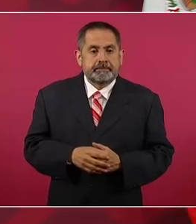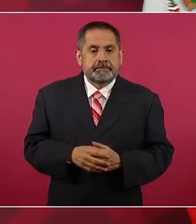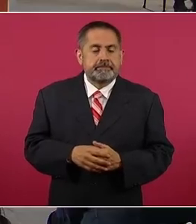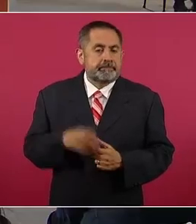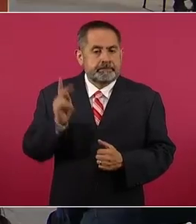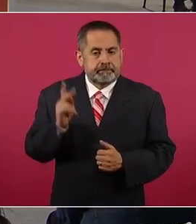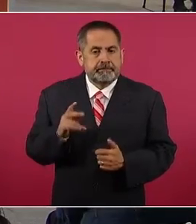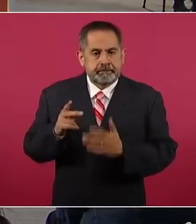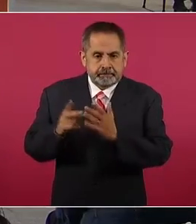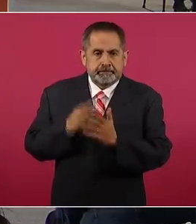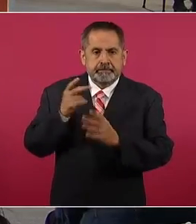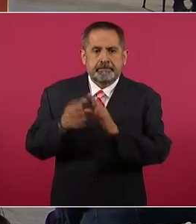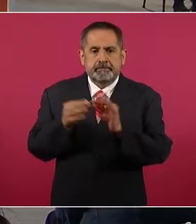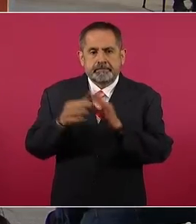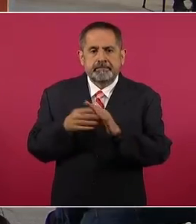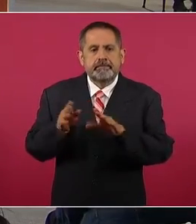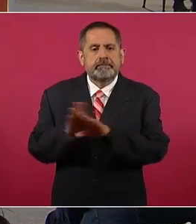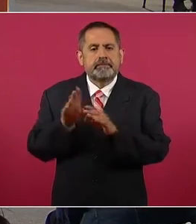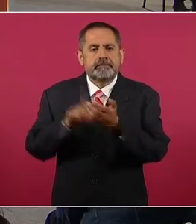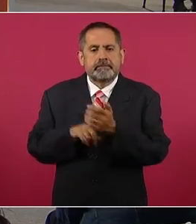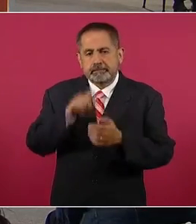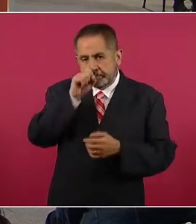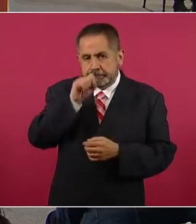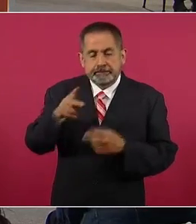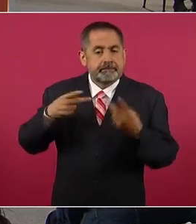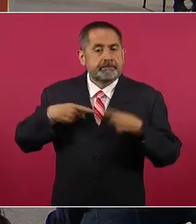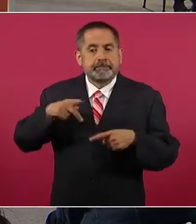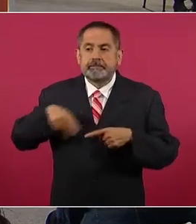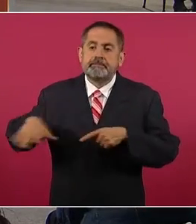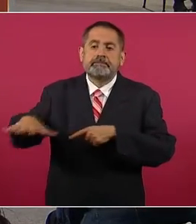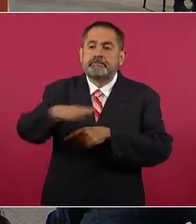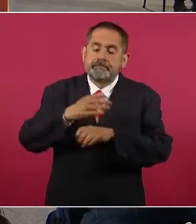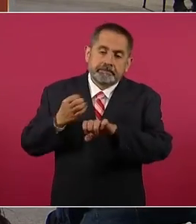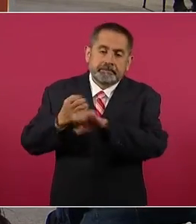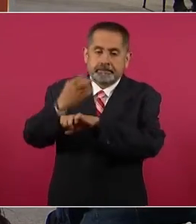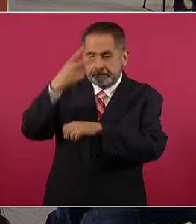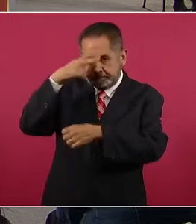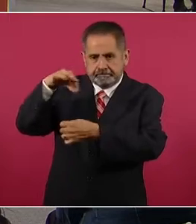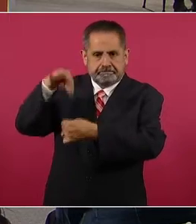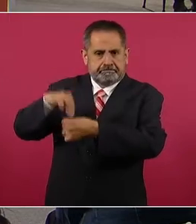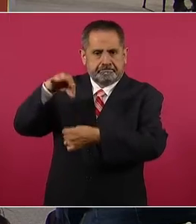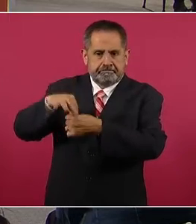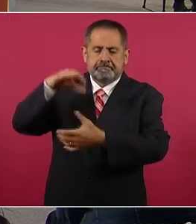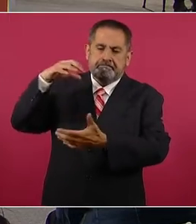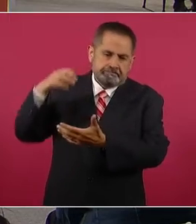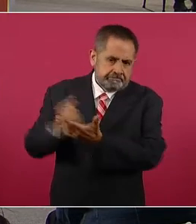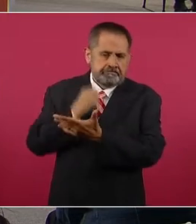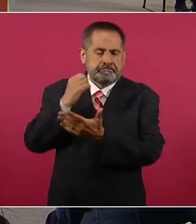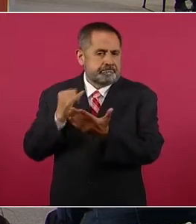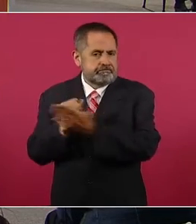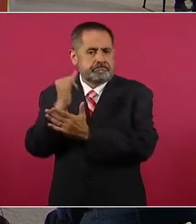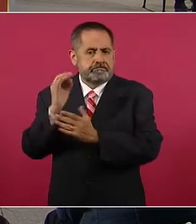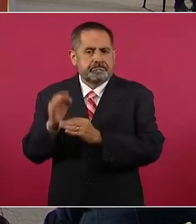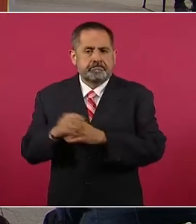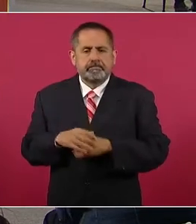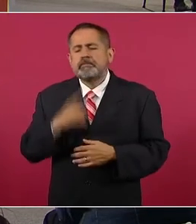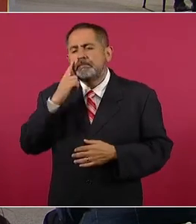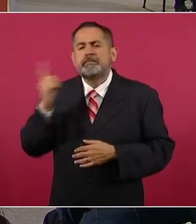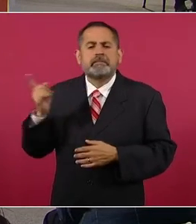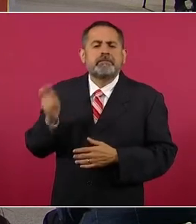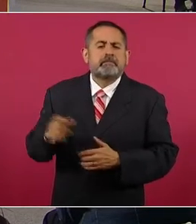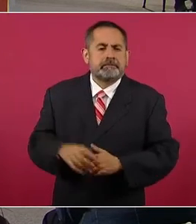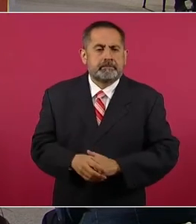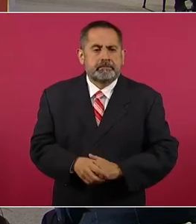pero repito, van a ser los ciudadanos del Estado de México los que van a decidir. ¿Cómo salió?